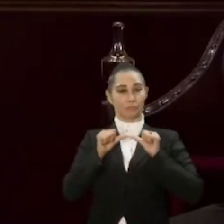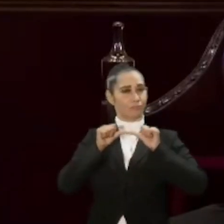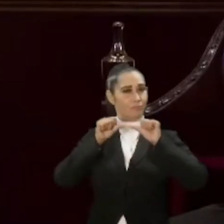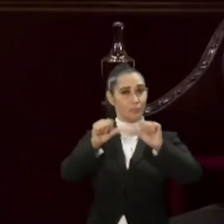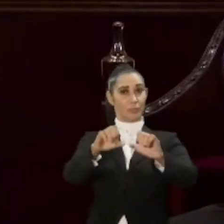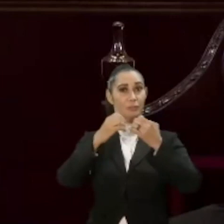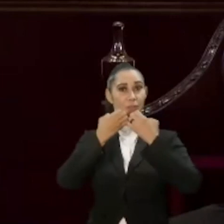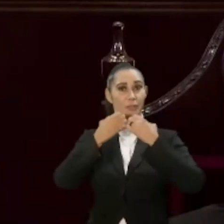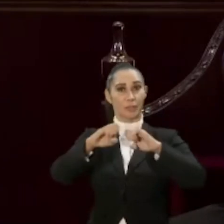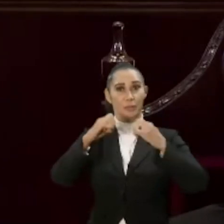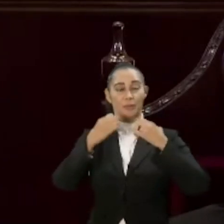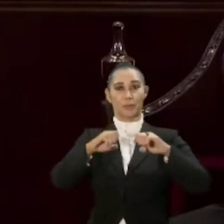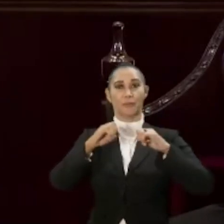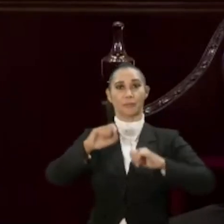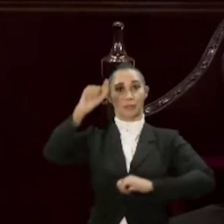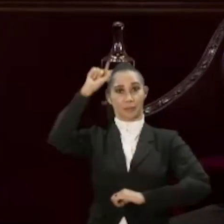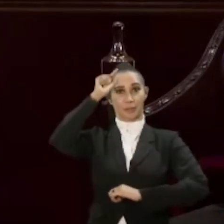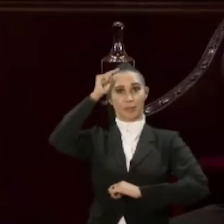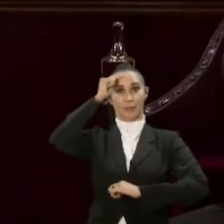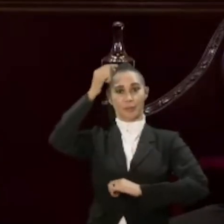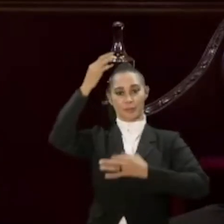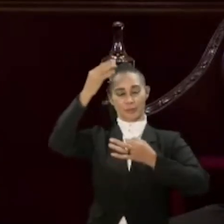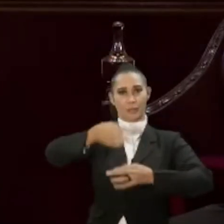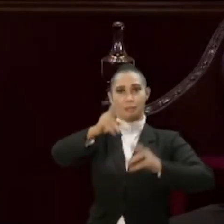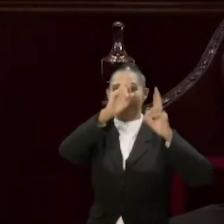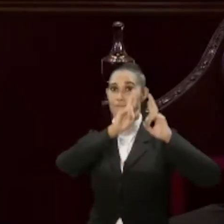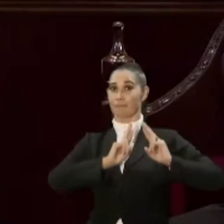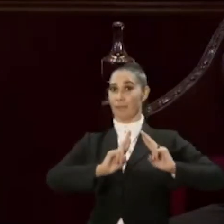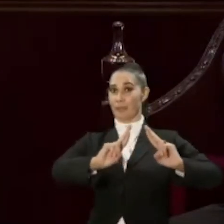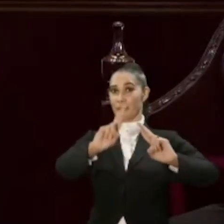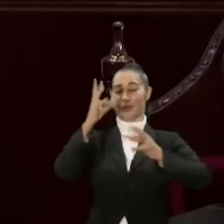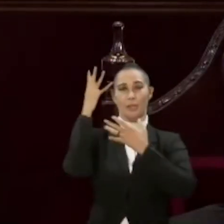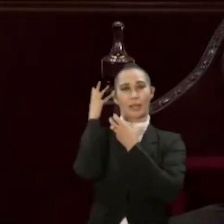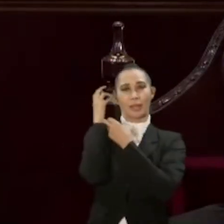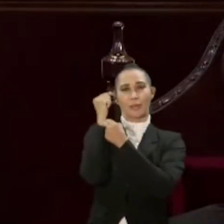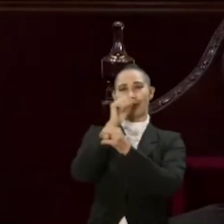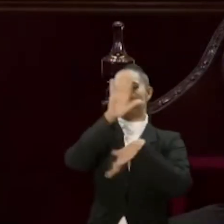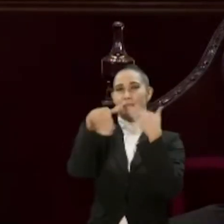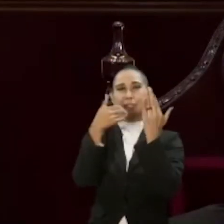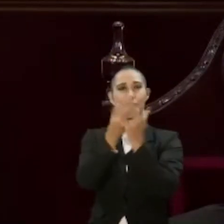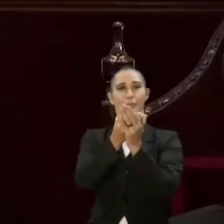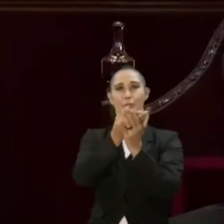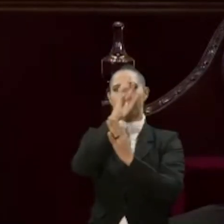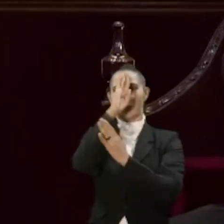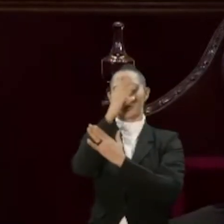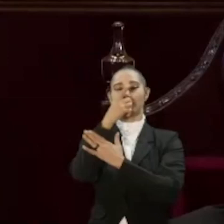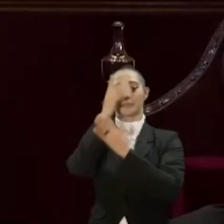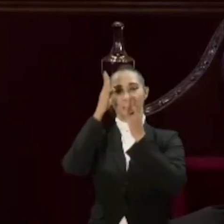seguiremos tratando de que nuestro gobierno merezca el respeto y la confianza del pueblo dominicano.